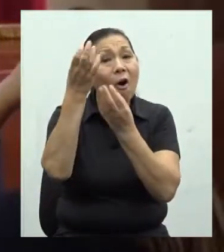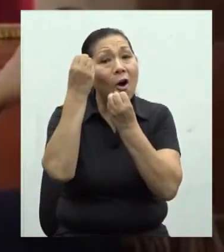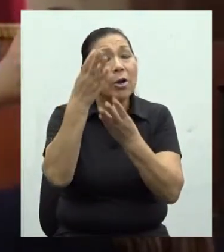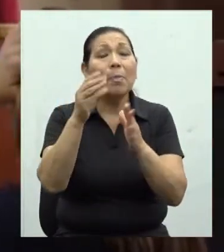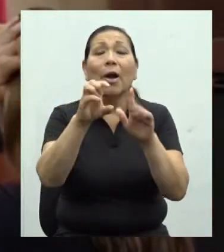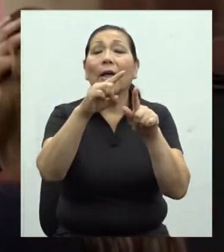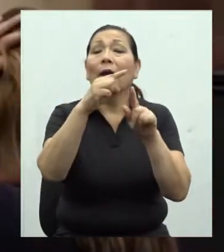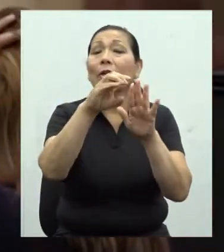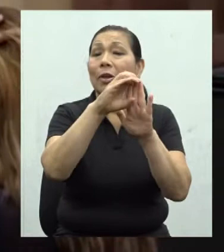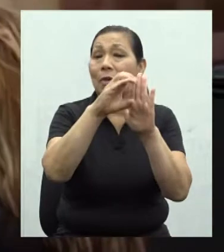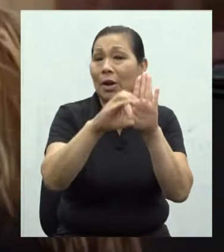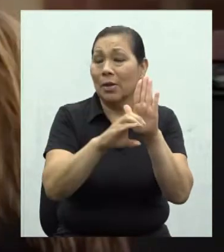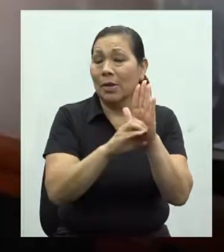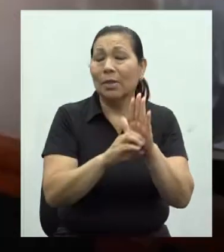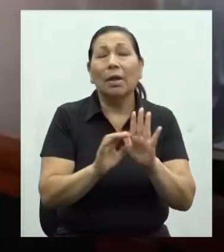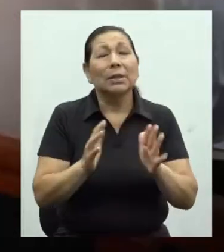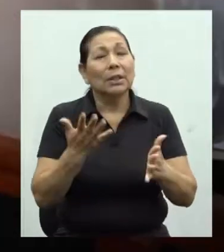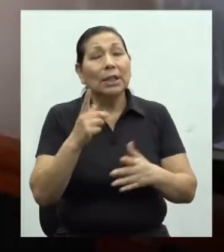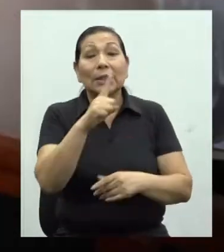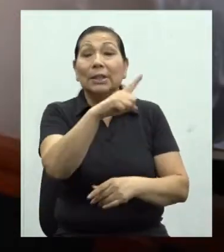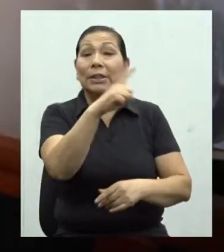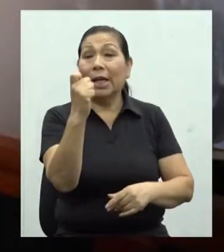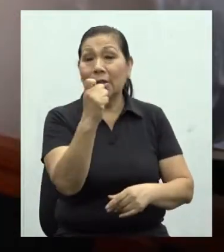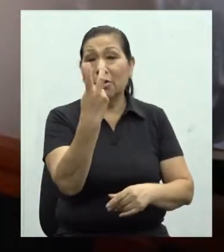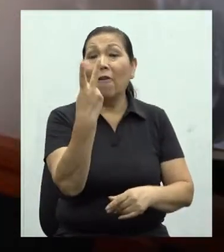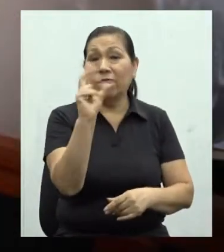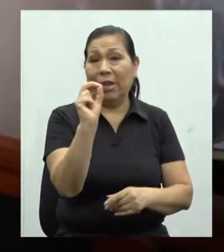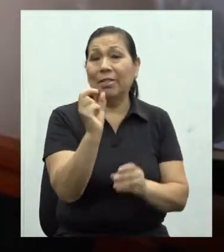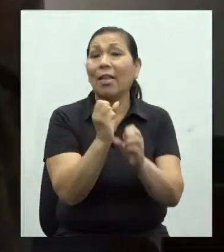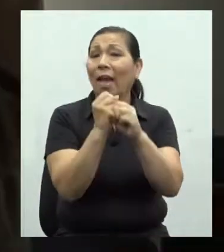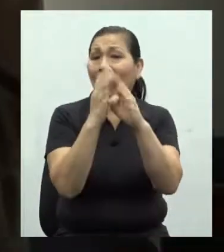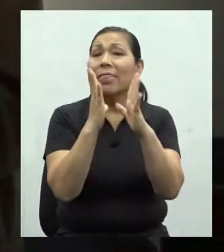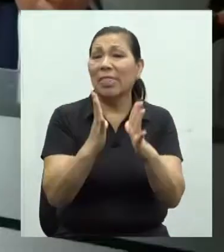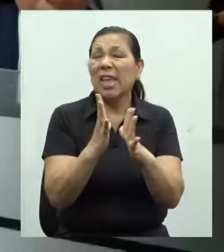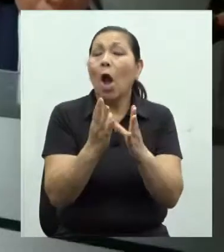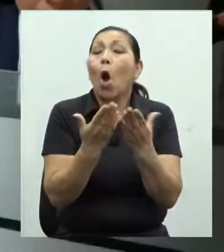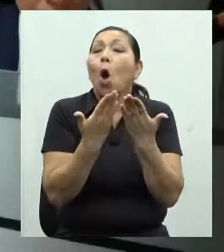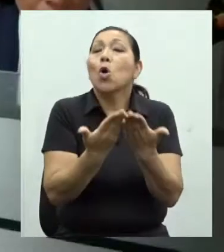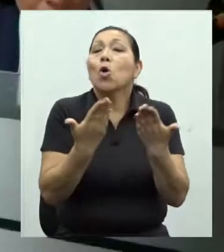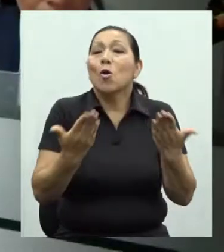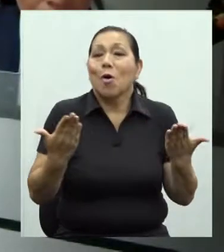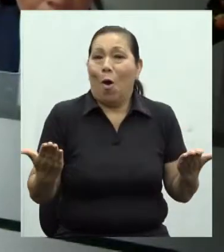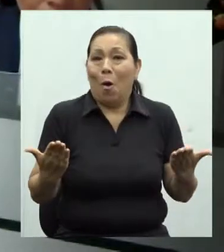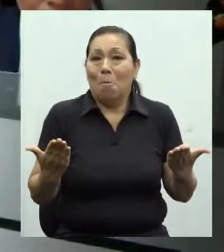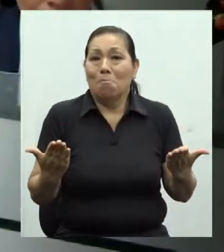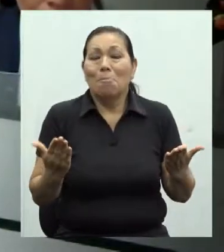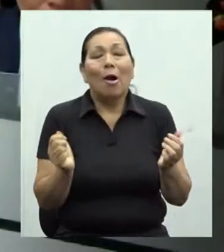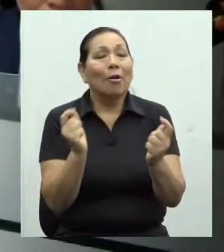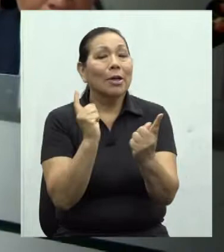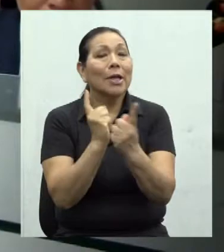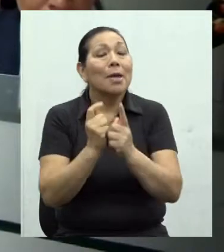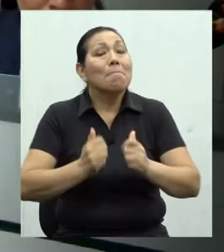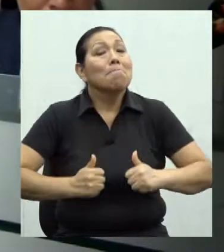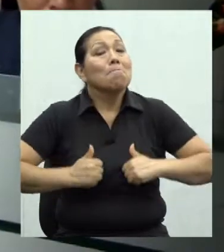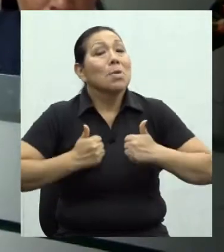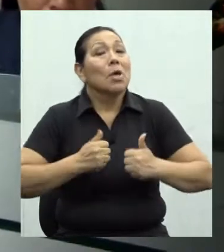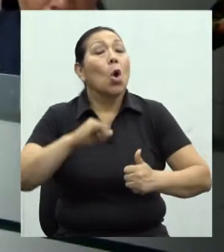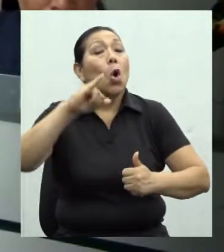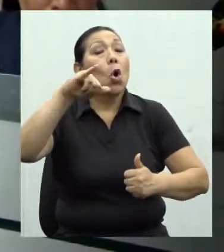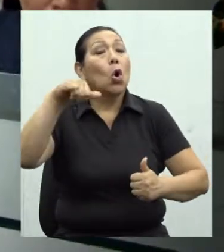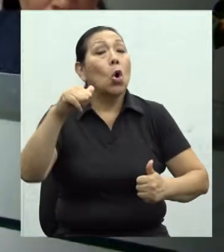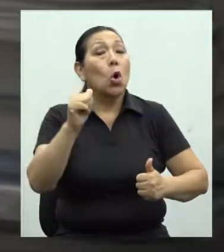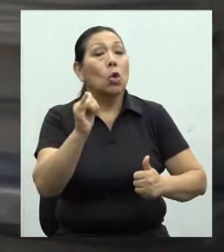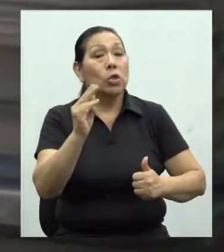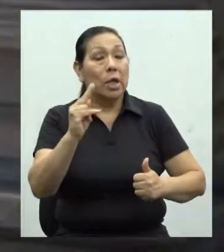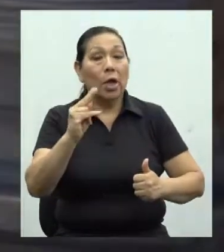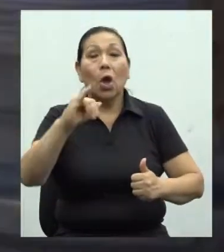Tribunal Constitucional cada 120 días sobre el estado y las condiciones en las que se encuentra viviendo Juan José